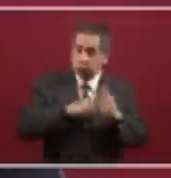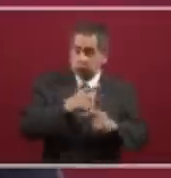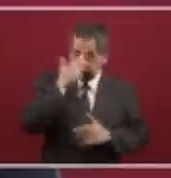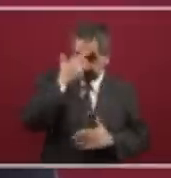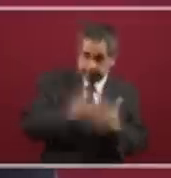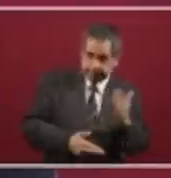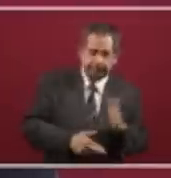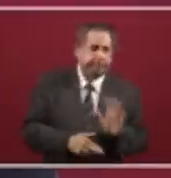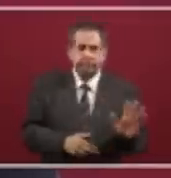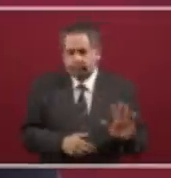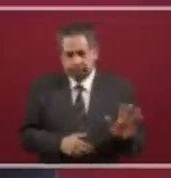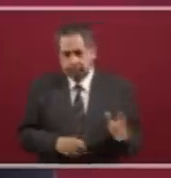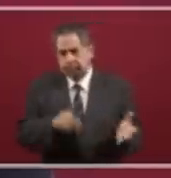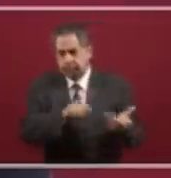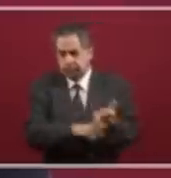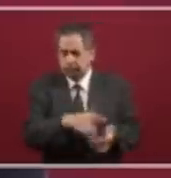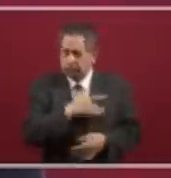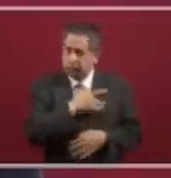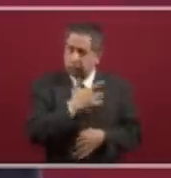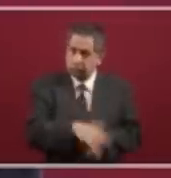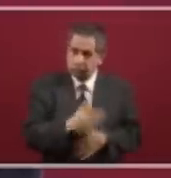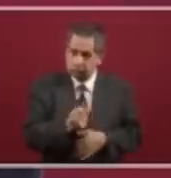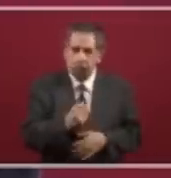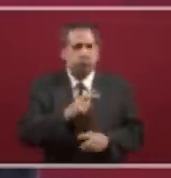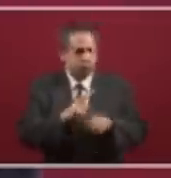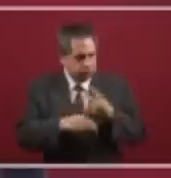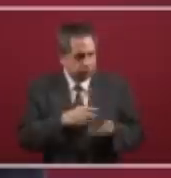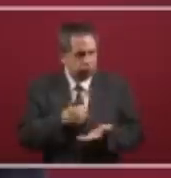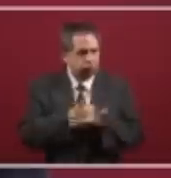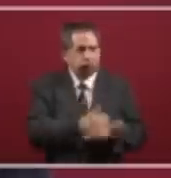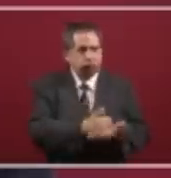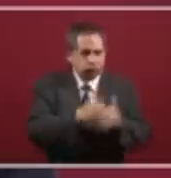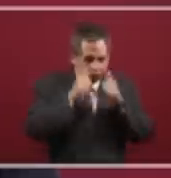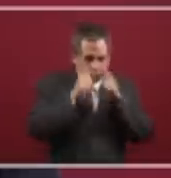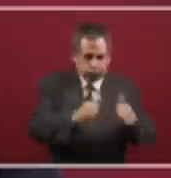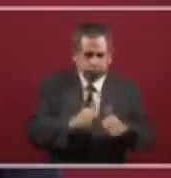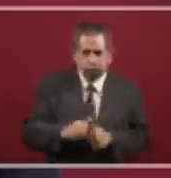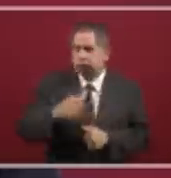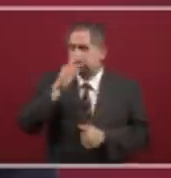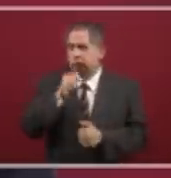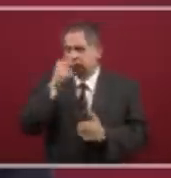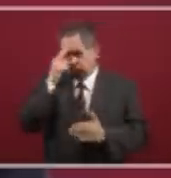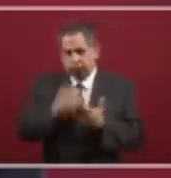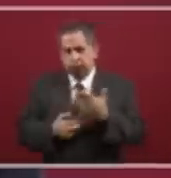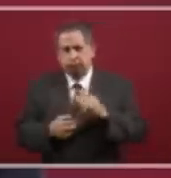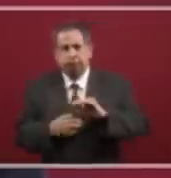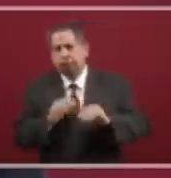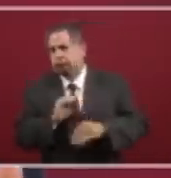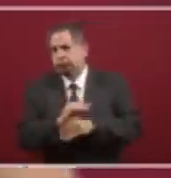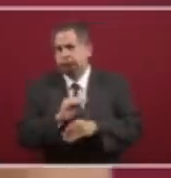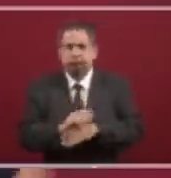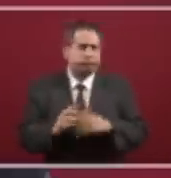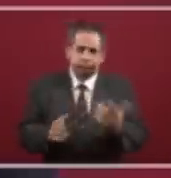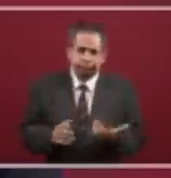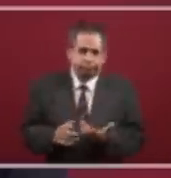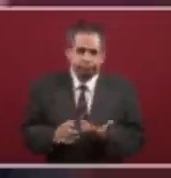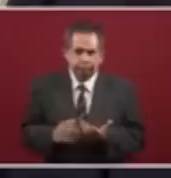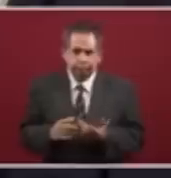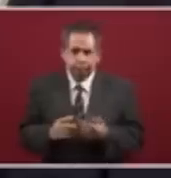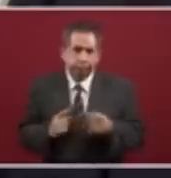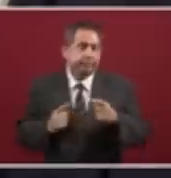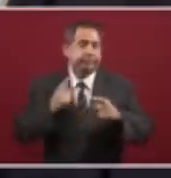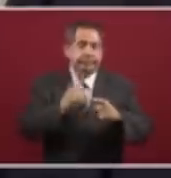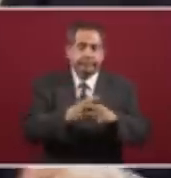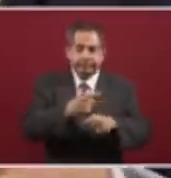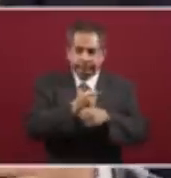que tienen un dolor muy grande y lo peor que podría ocurrir es seguir teniendo una actitud que pudiera considerarse